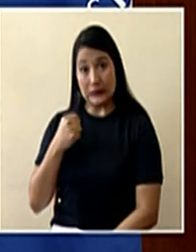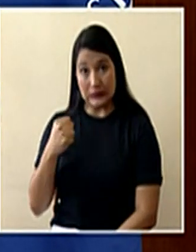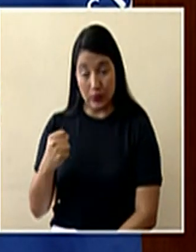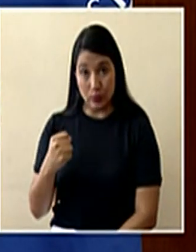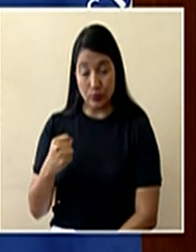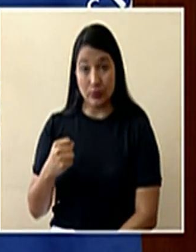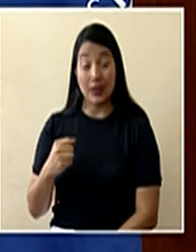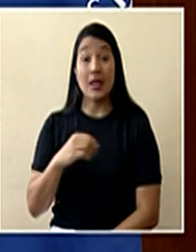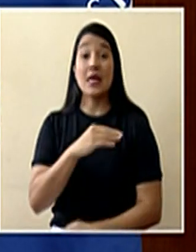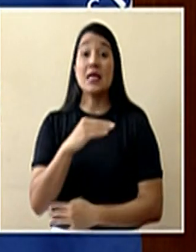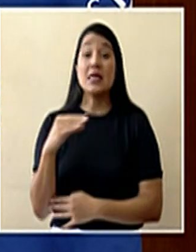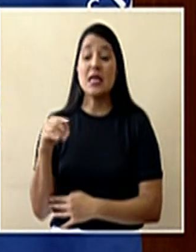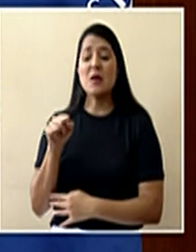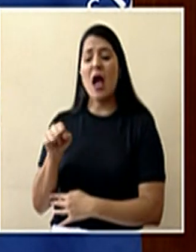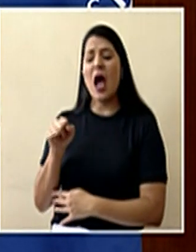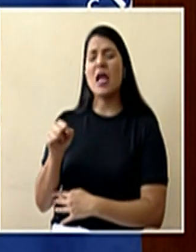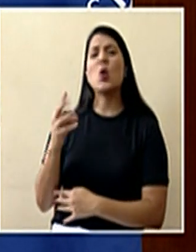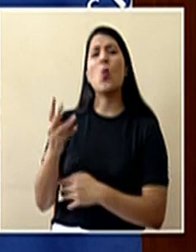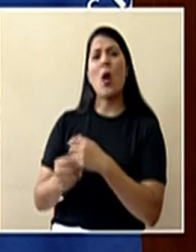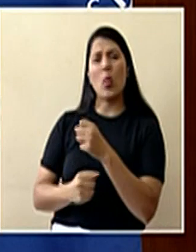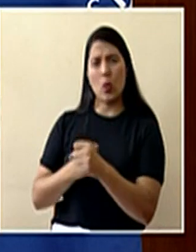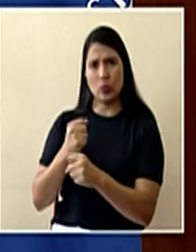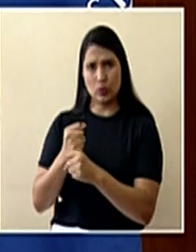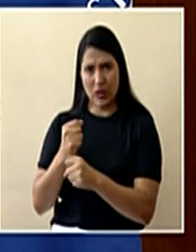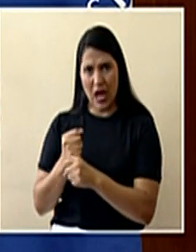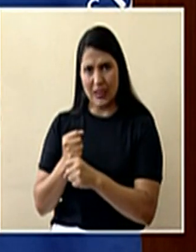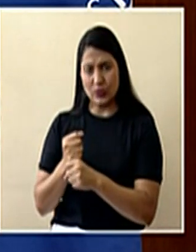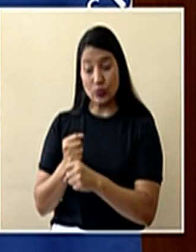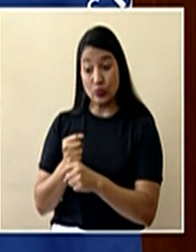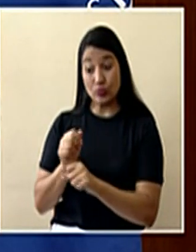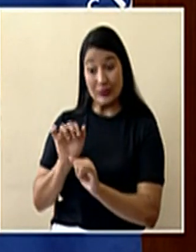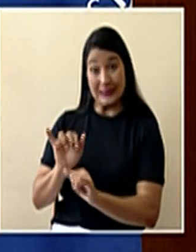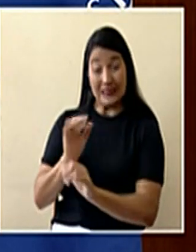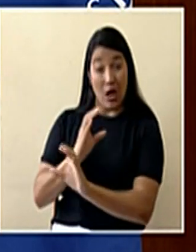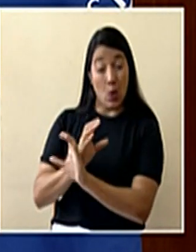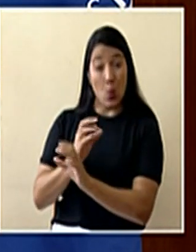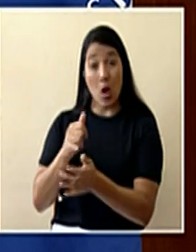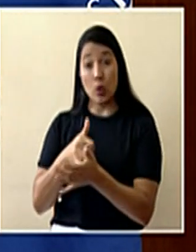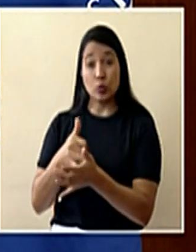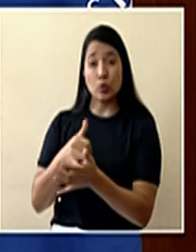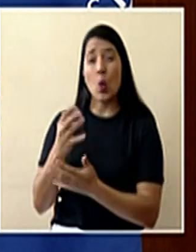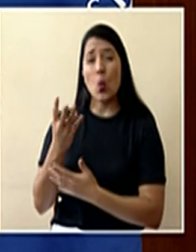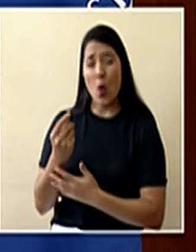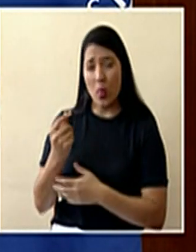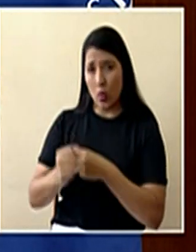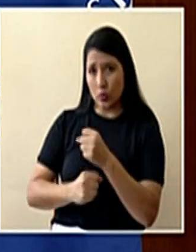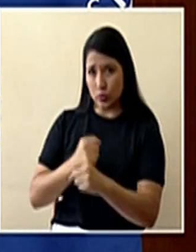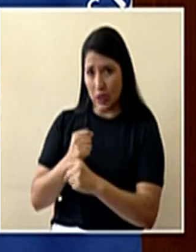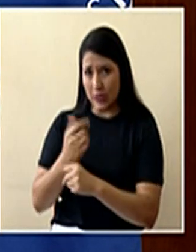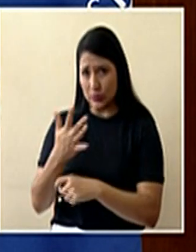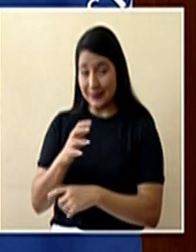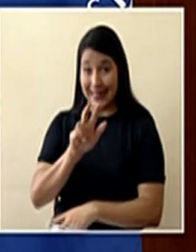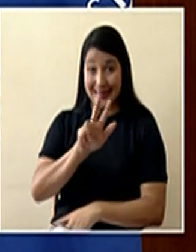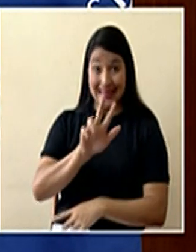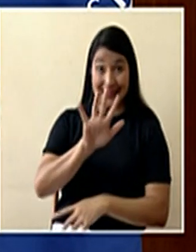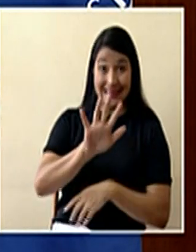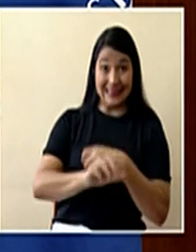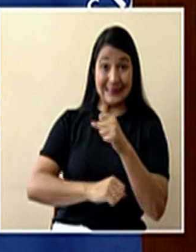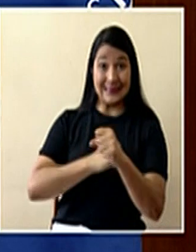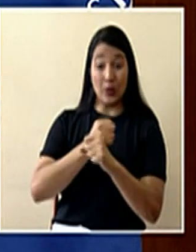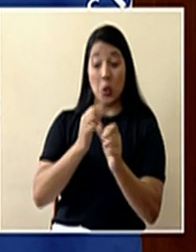intensivos, y el rango de edad de estas personas que están en cuidados intensivos va desde los 35 a